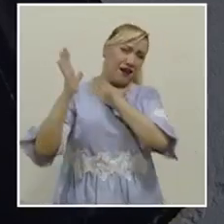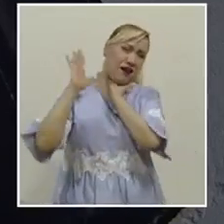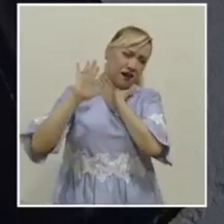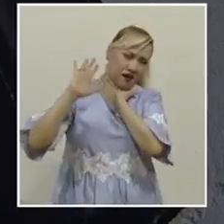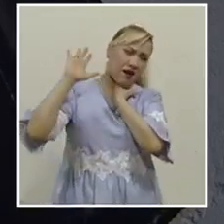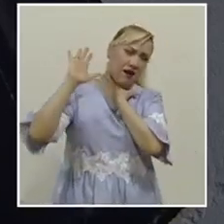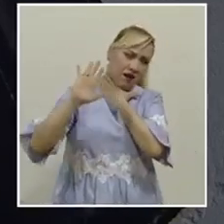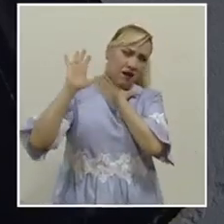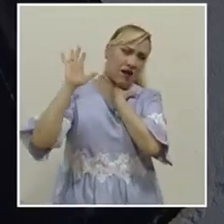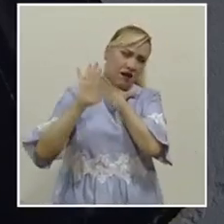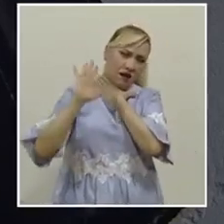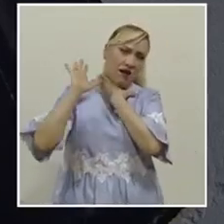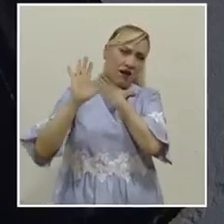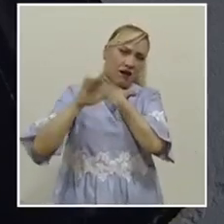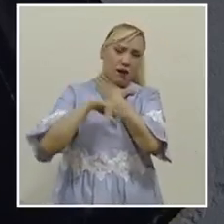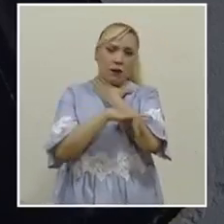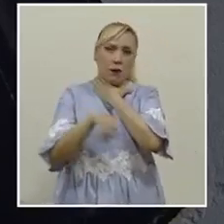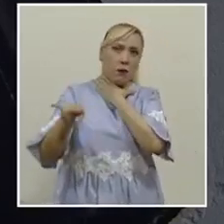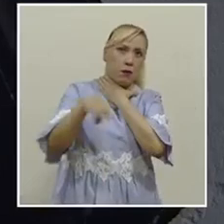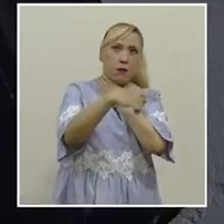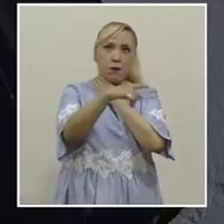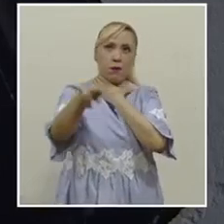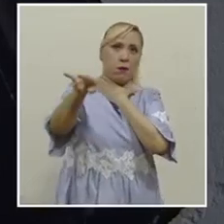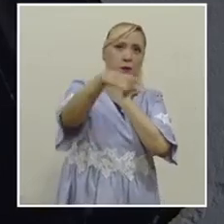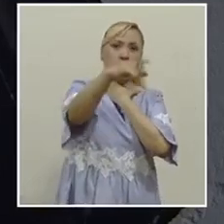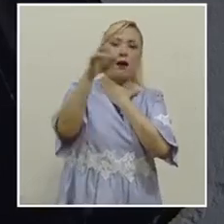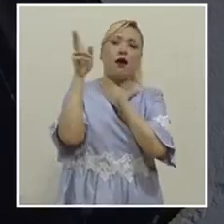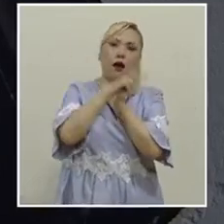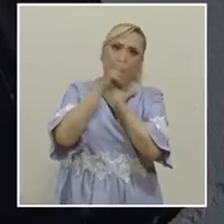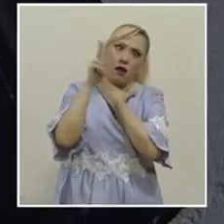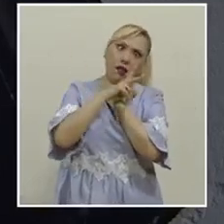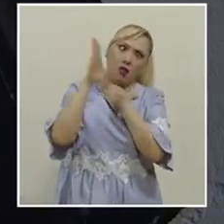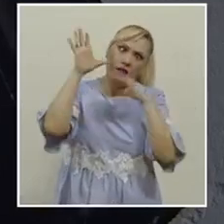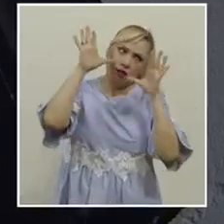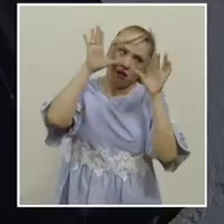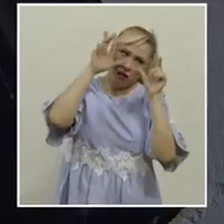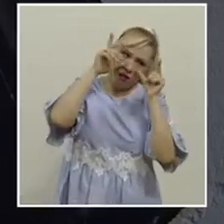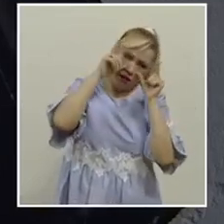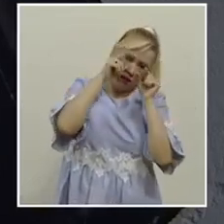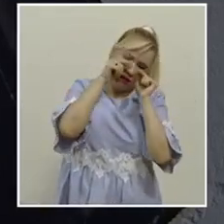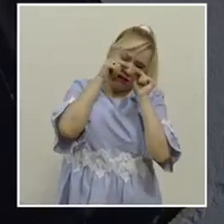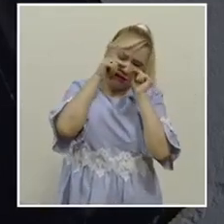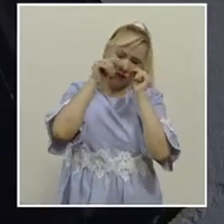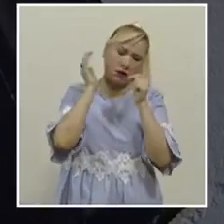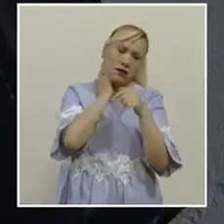la visión de la falta de aire.